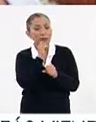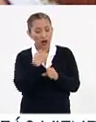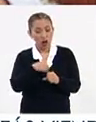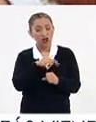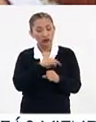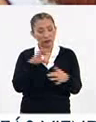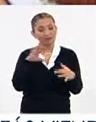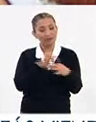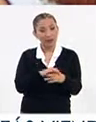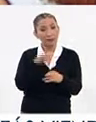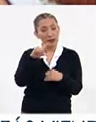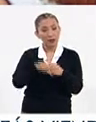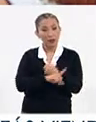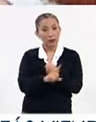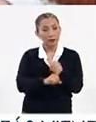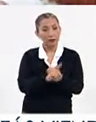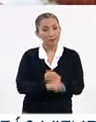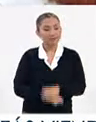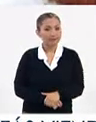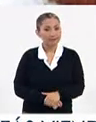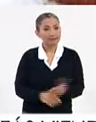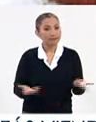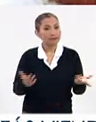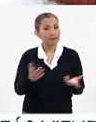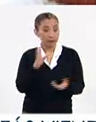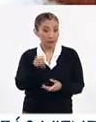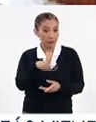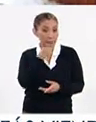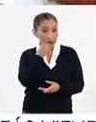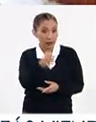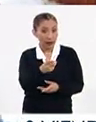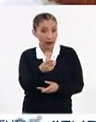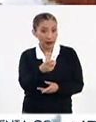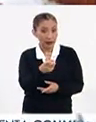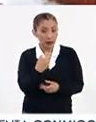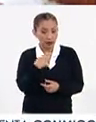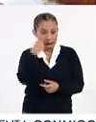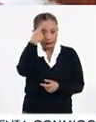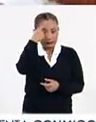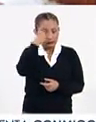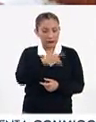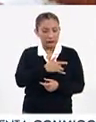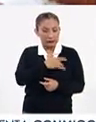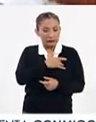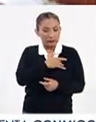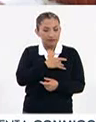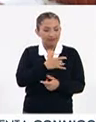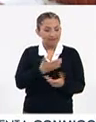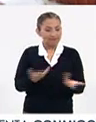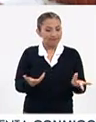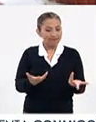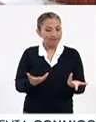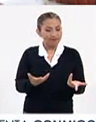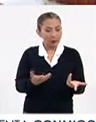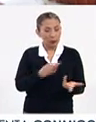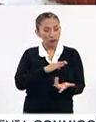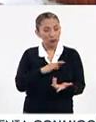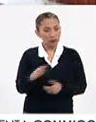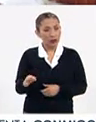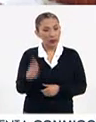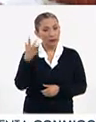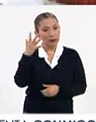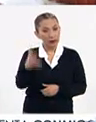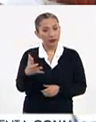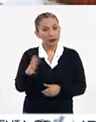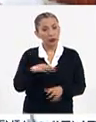somos parte de la problemática. ¿Y por qué no decirlo? Al tener conciencia de esto, tener la oportunidad de